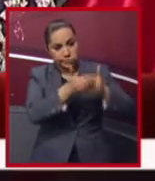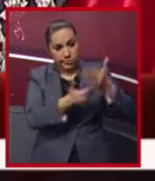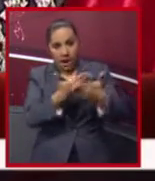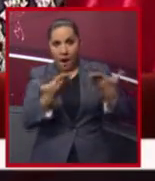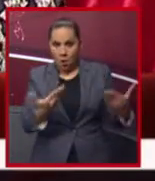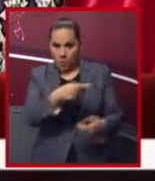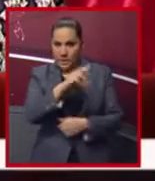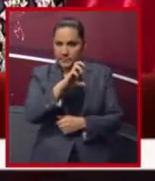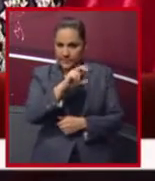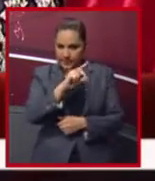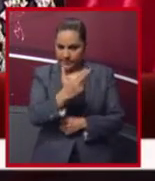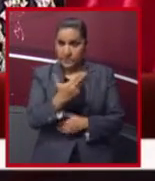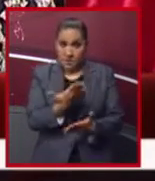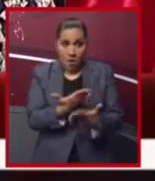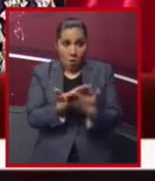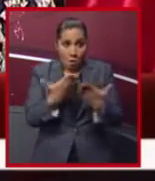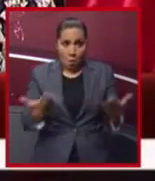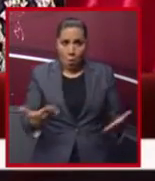autoridad moral.